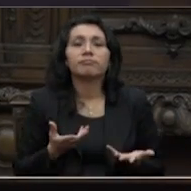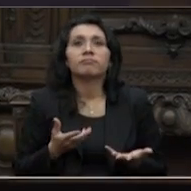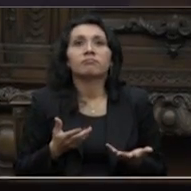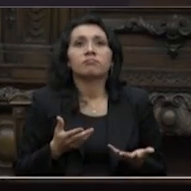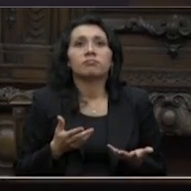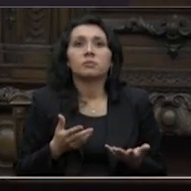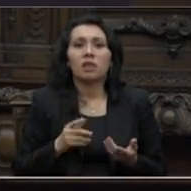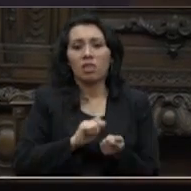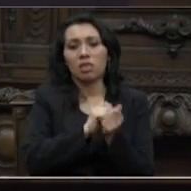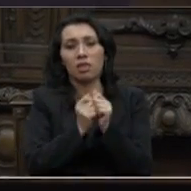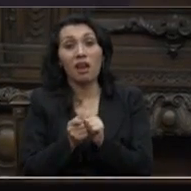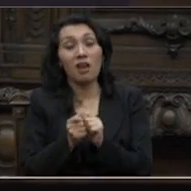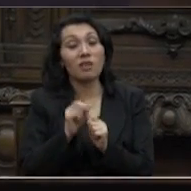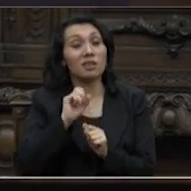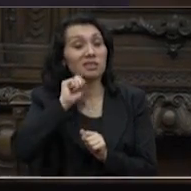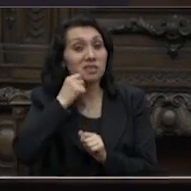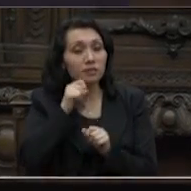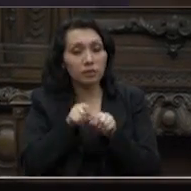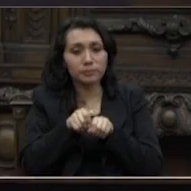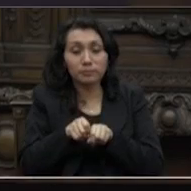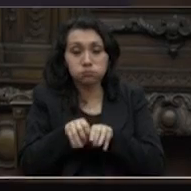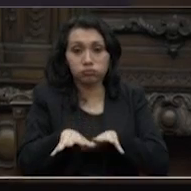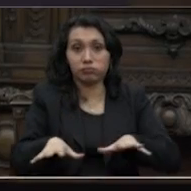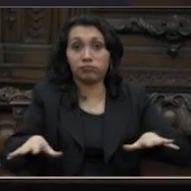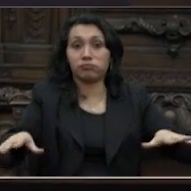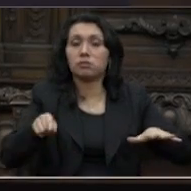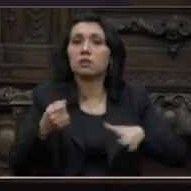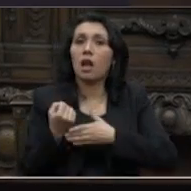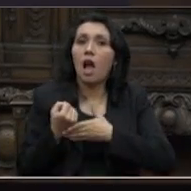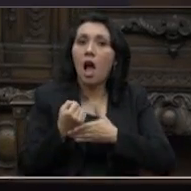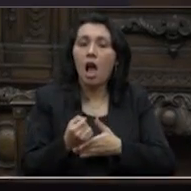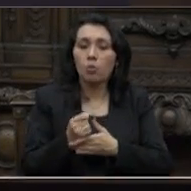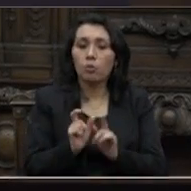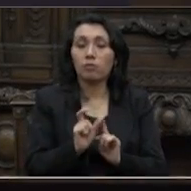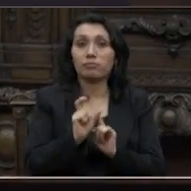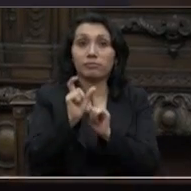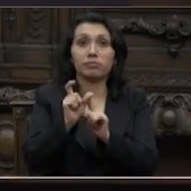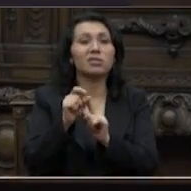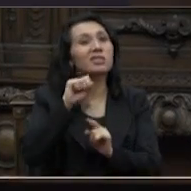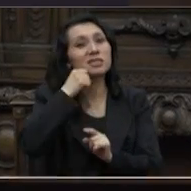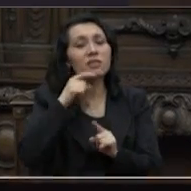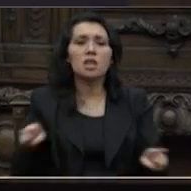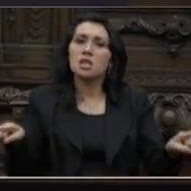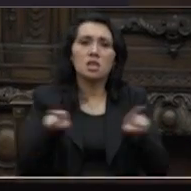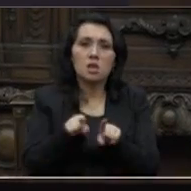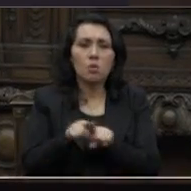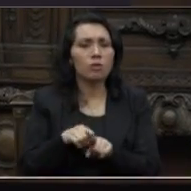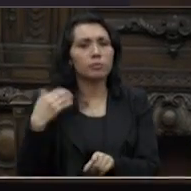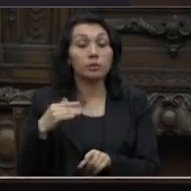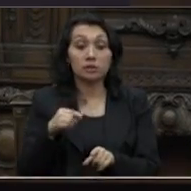de resignificación y expansión, y ayudan a esa conceptualización de la igualdad sustantiva,